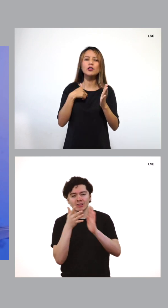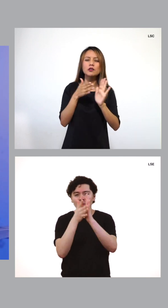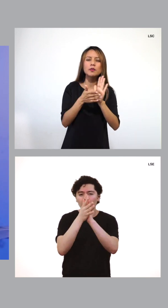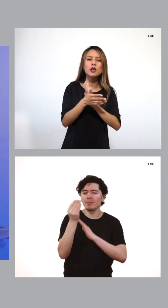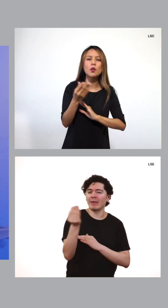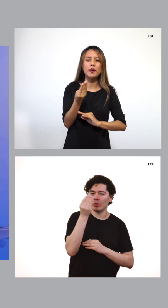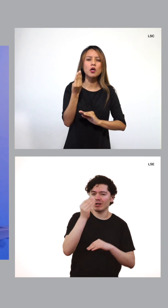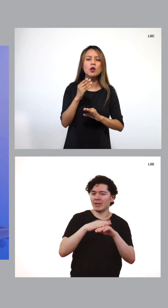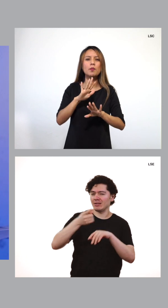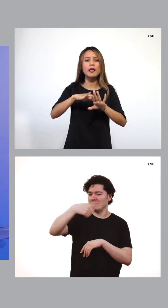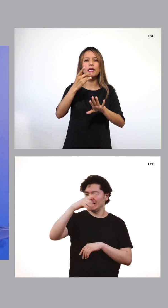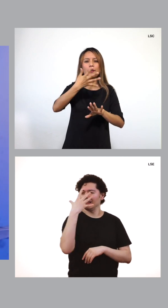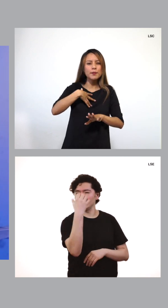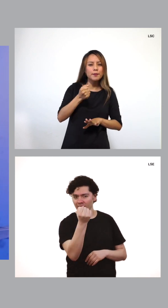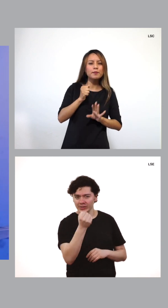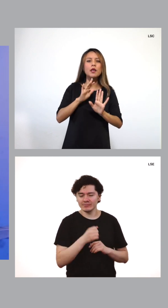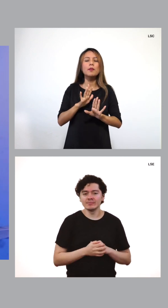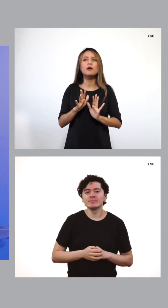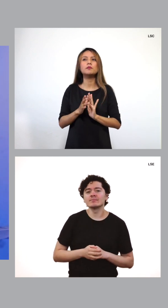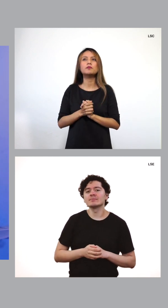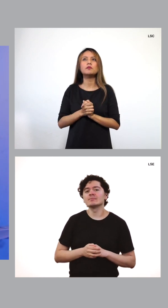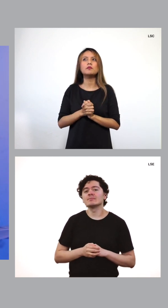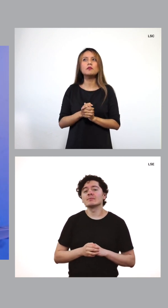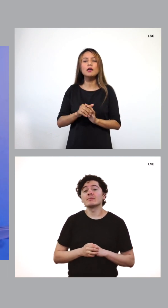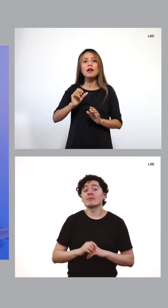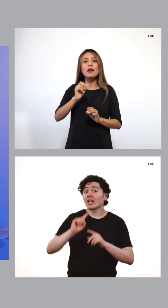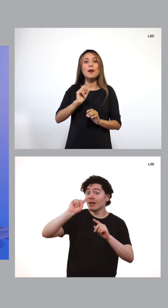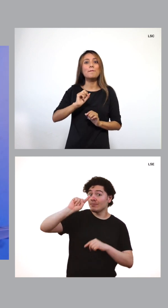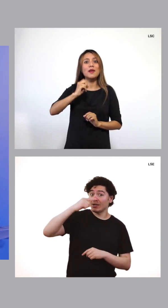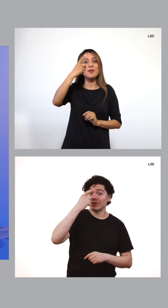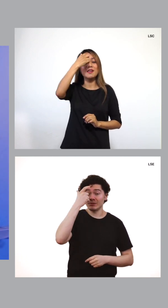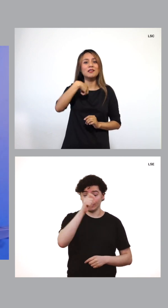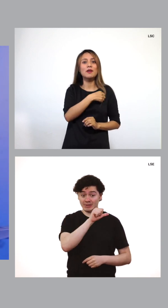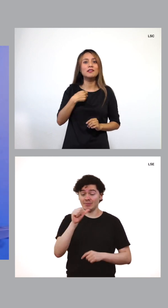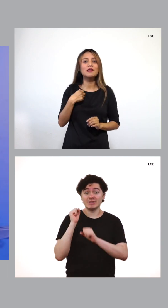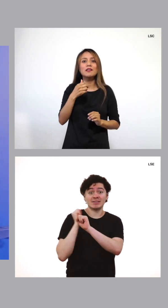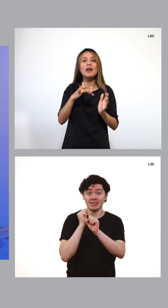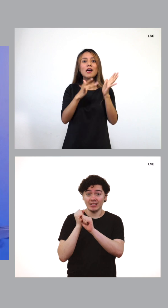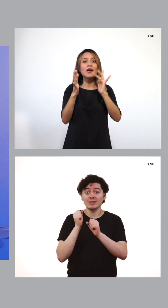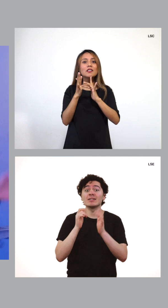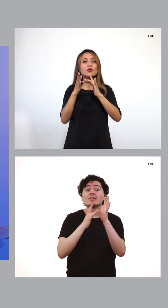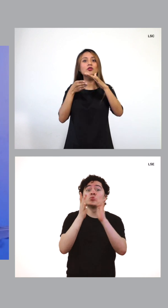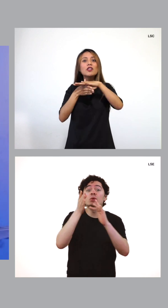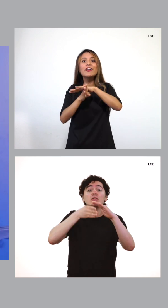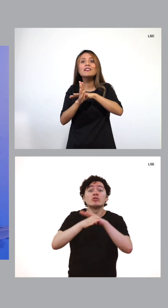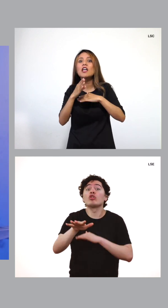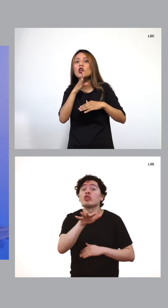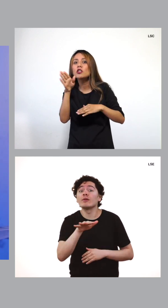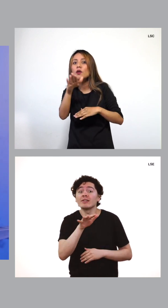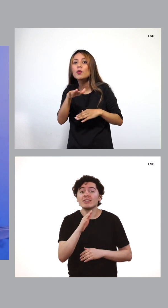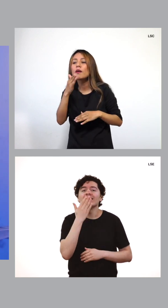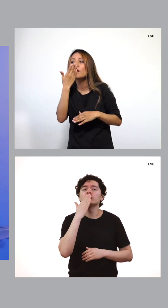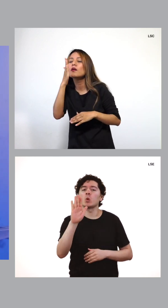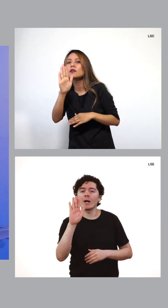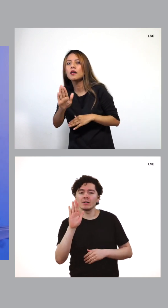La primera es muy curioso. Cuenta la primera Semana Santa, Jesús entra en Jerusalén en un día como hoy, Domingo de Ramos. La gente